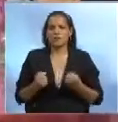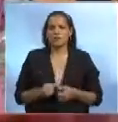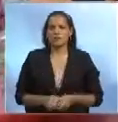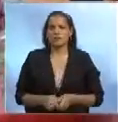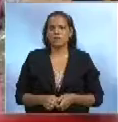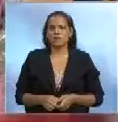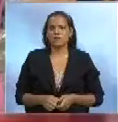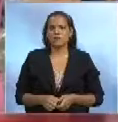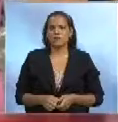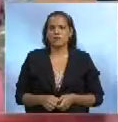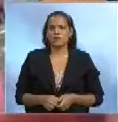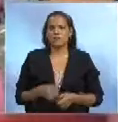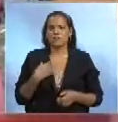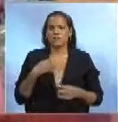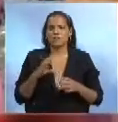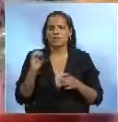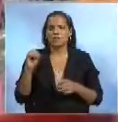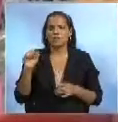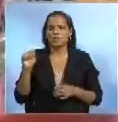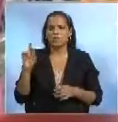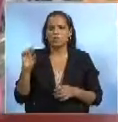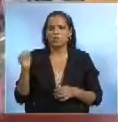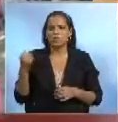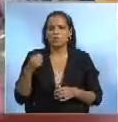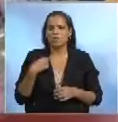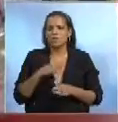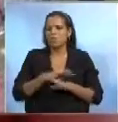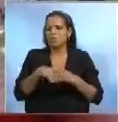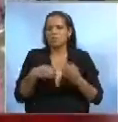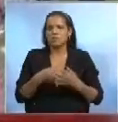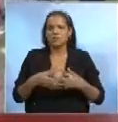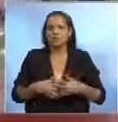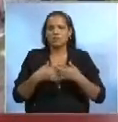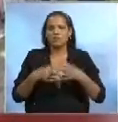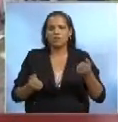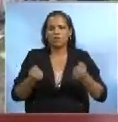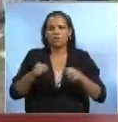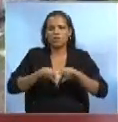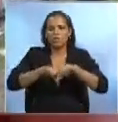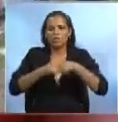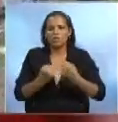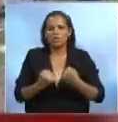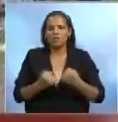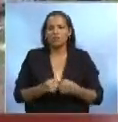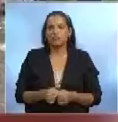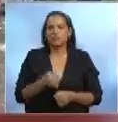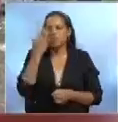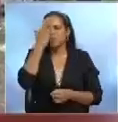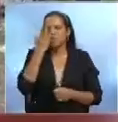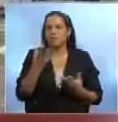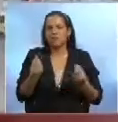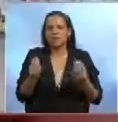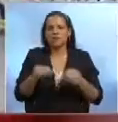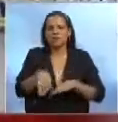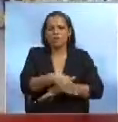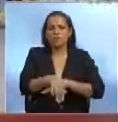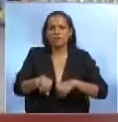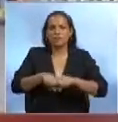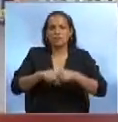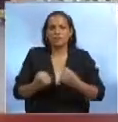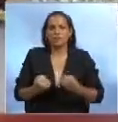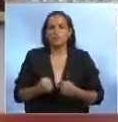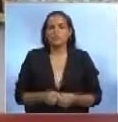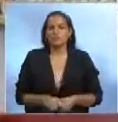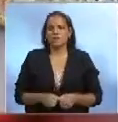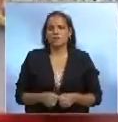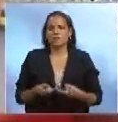Los aros, sí, amigos, aros se tuercen, la suspensión se quebranta, Esmeraldas está llena de huecos. Por otro lado